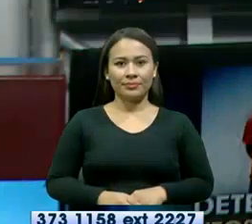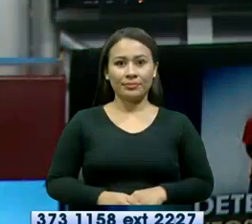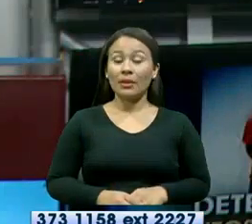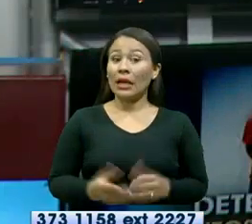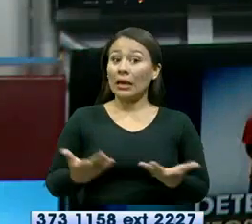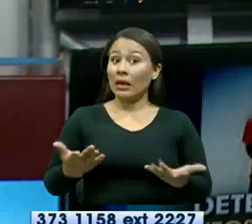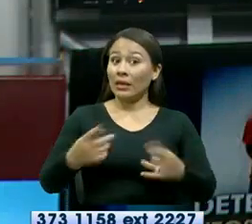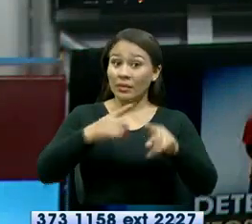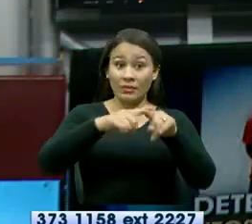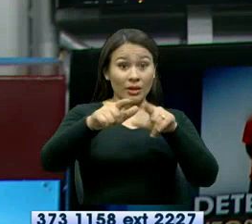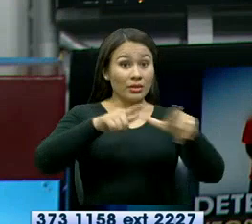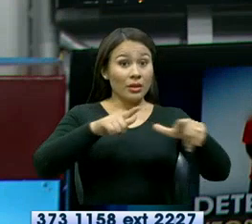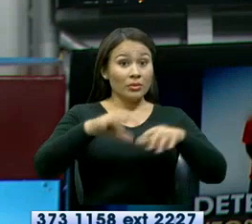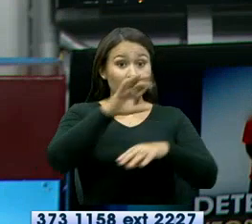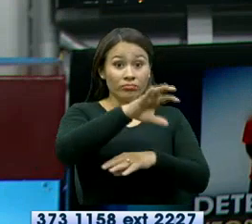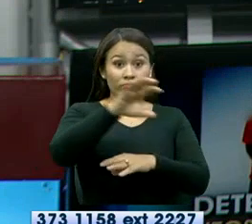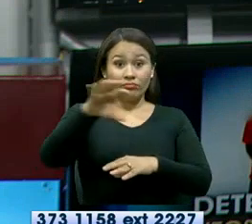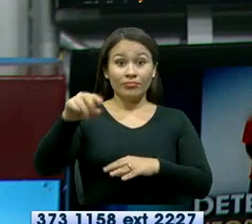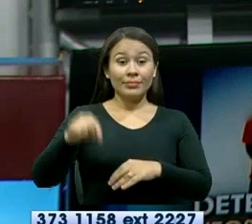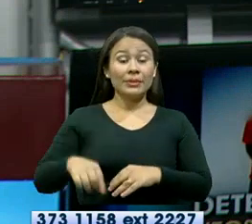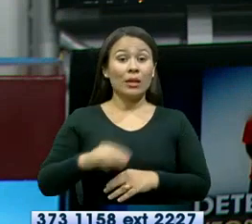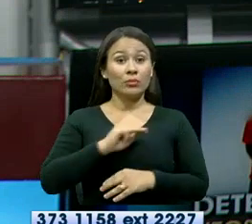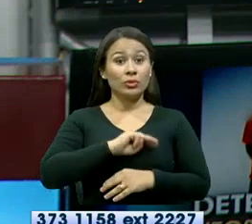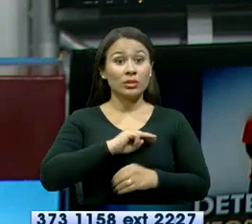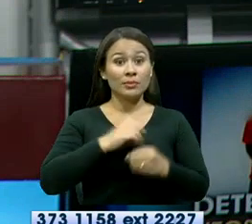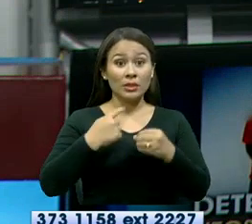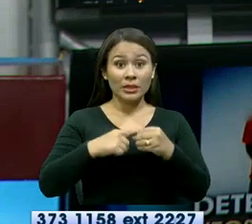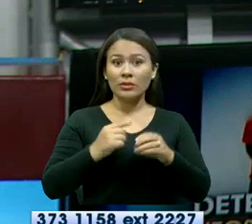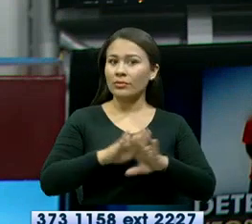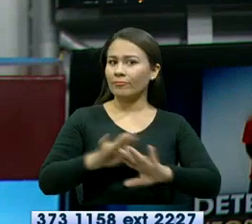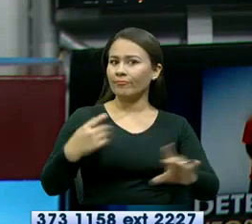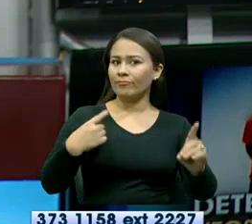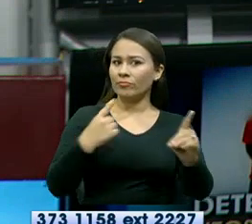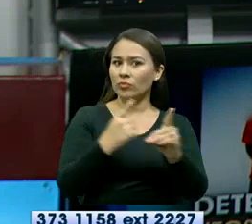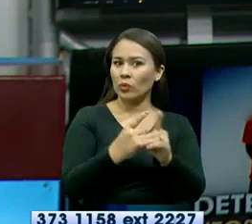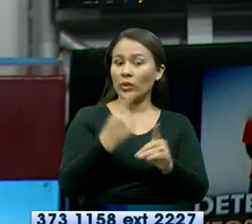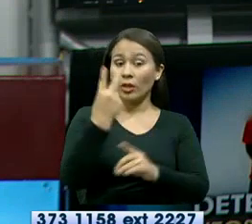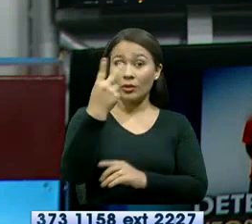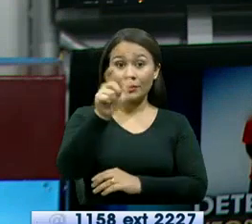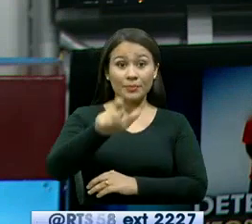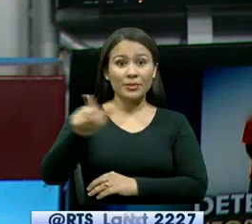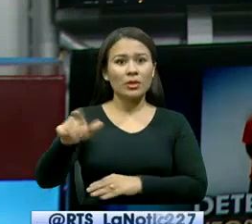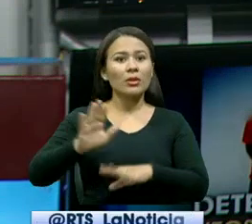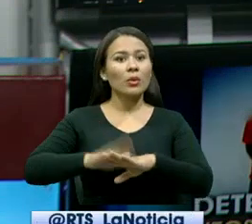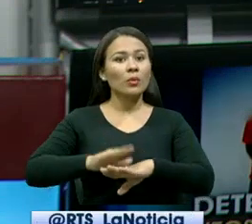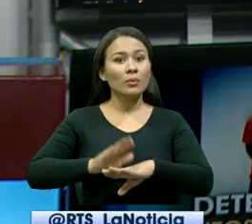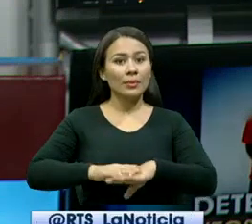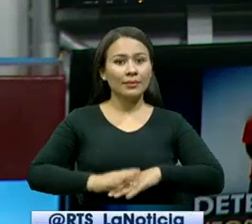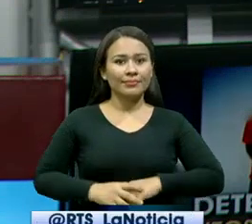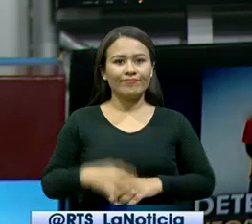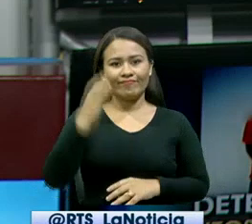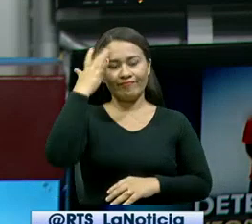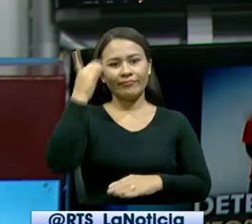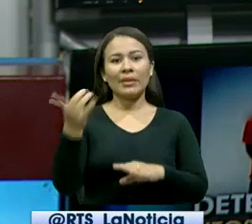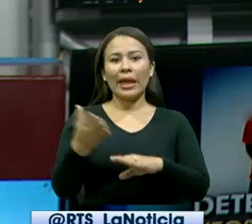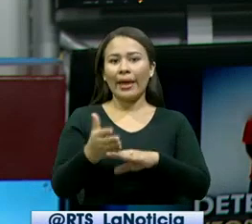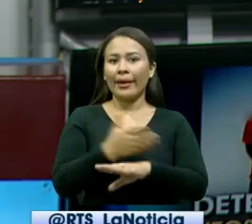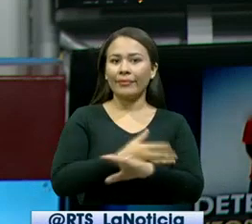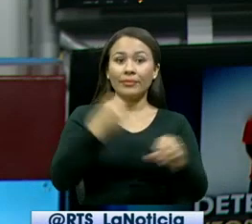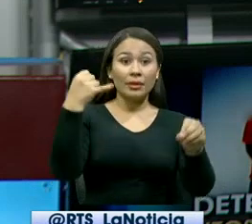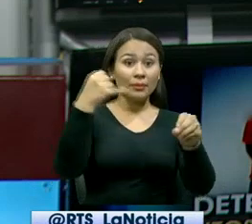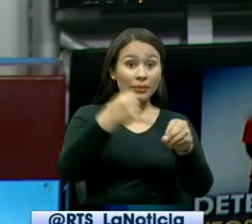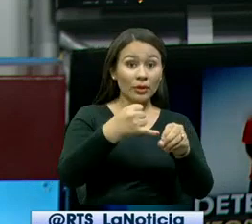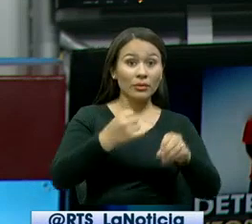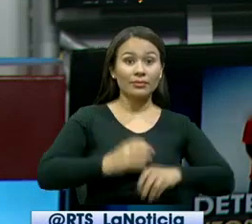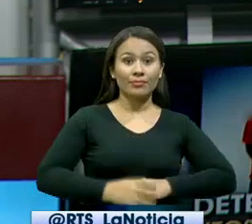En distintos puntos del Distrito Metropolitano de Quito fueron capturados dos sujetos acusados del presunto delito de